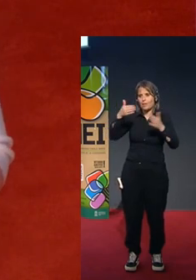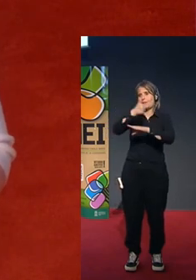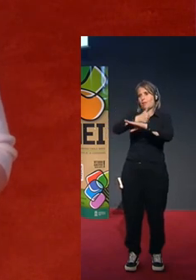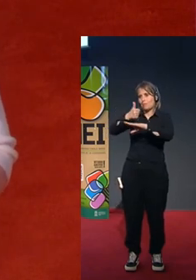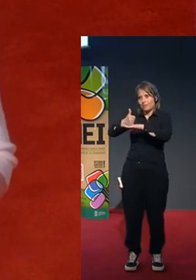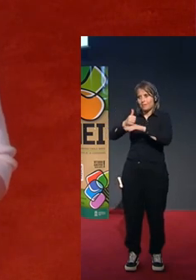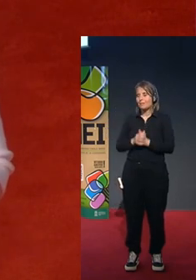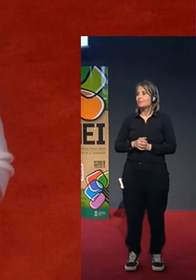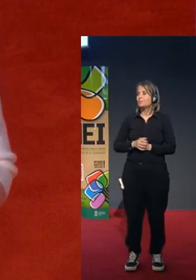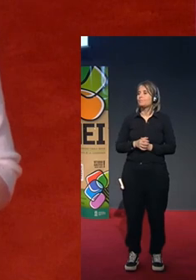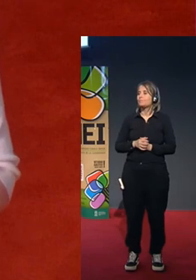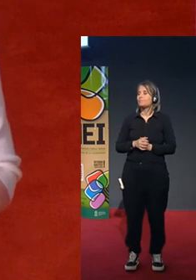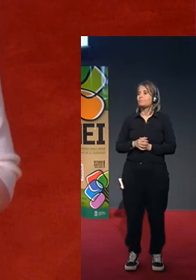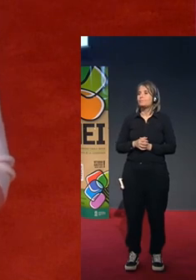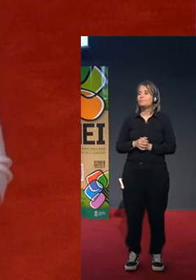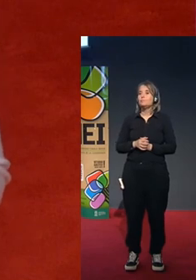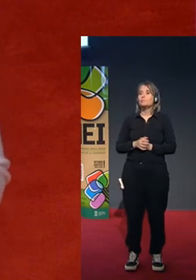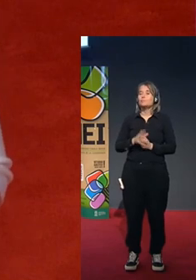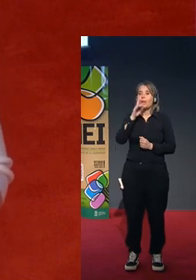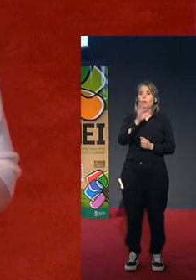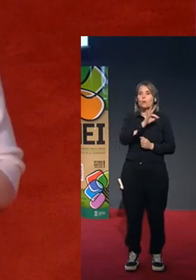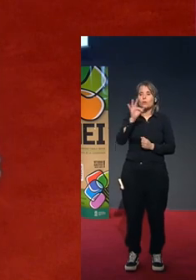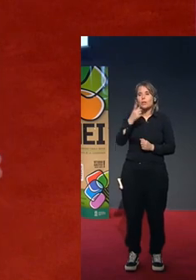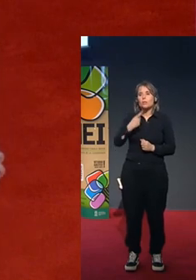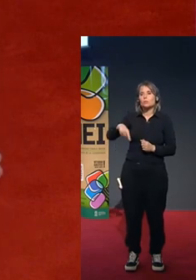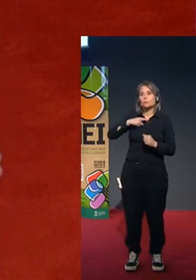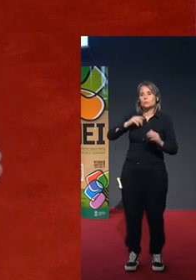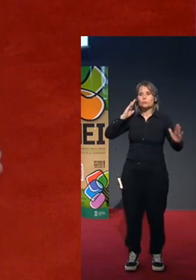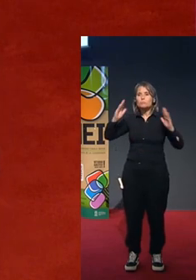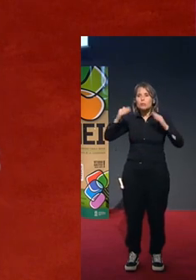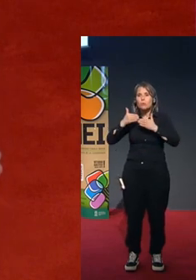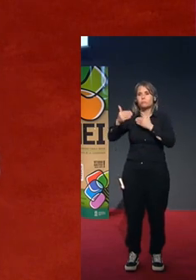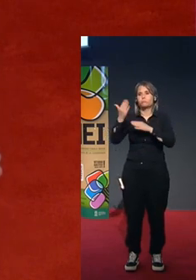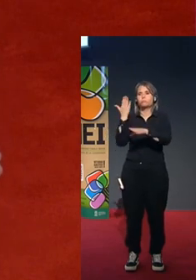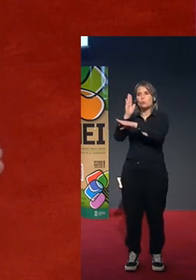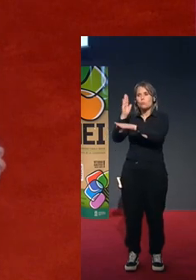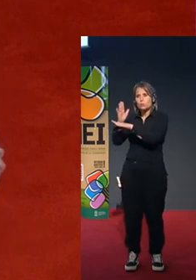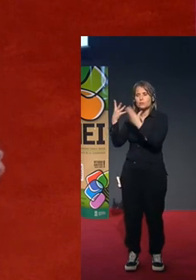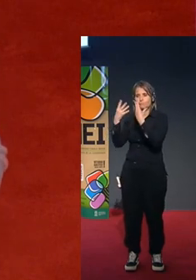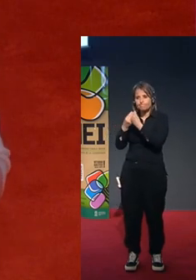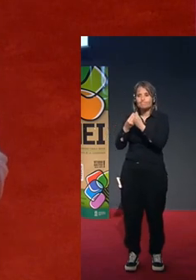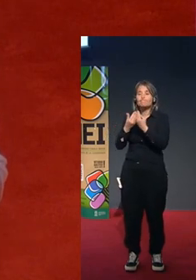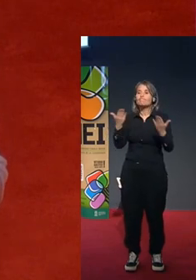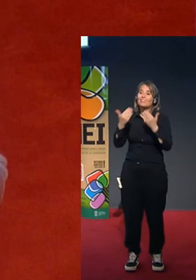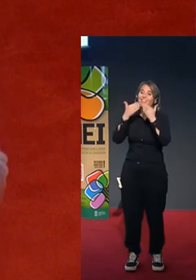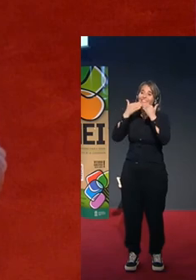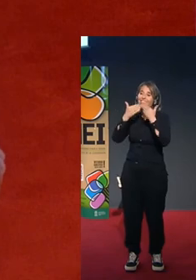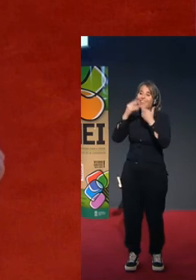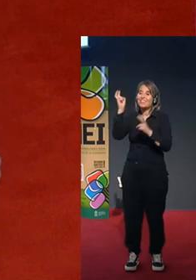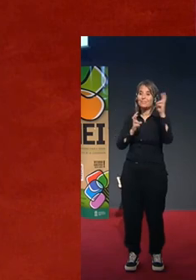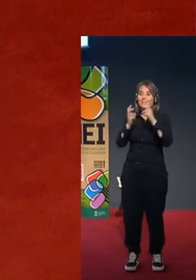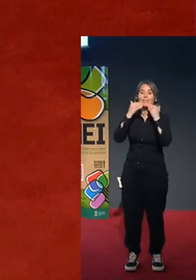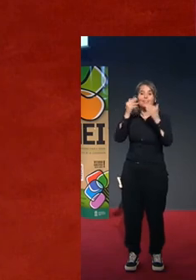ciudadanía udas Aurrera denoral berriro propos Así que milla es